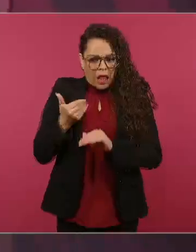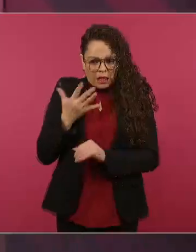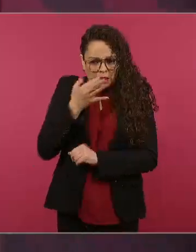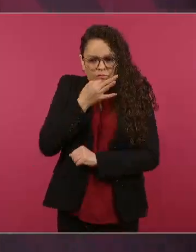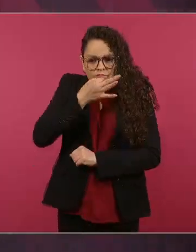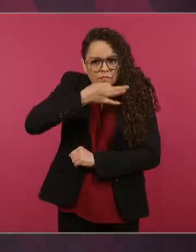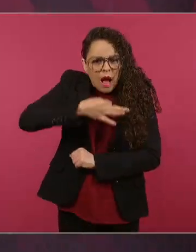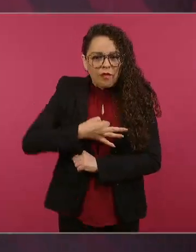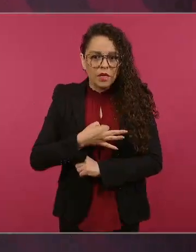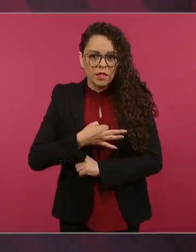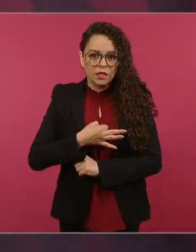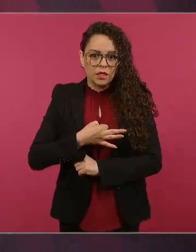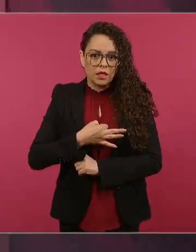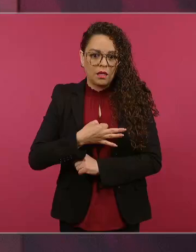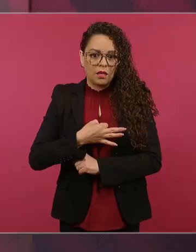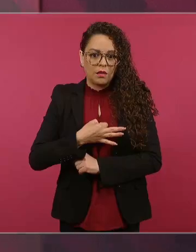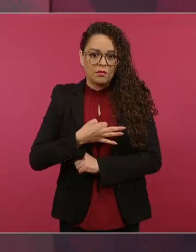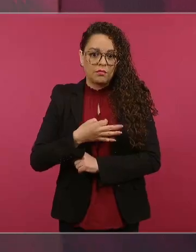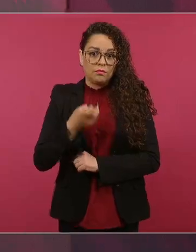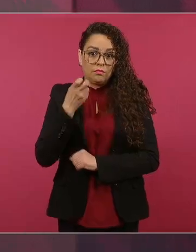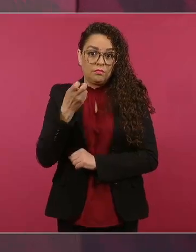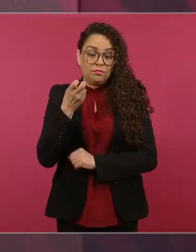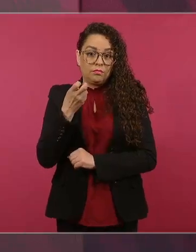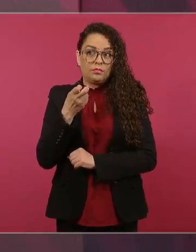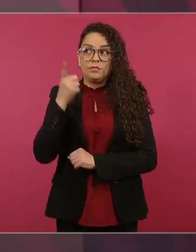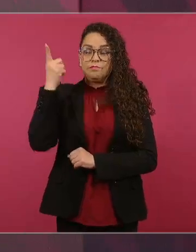de inmediato intervino el presidente Trump.